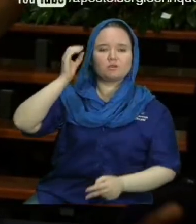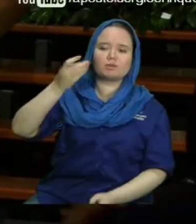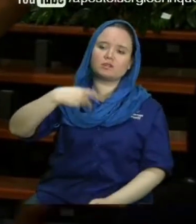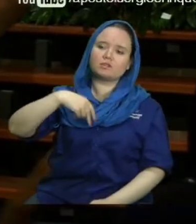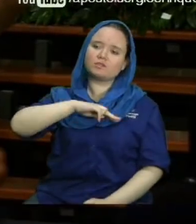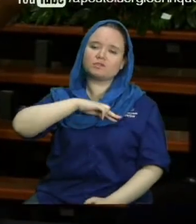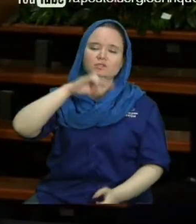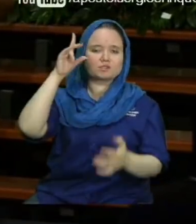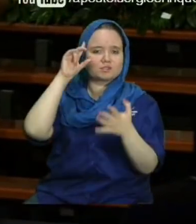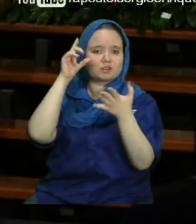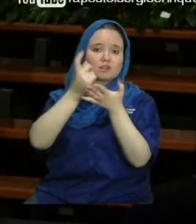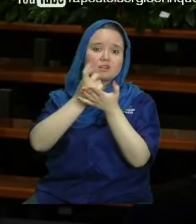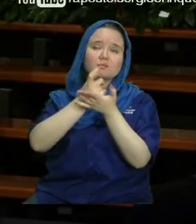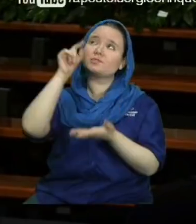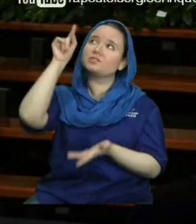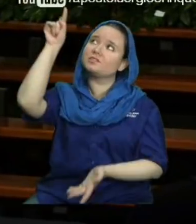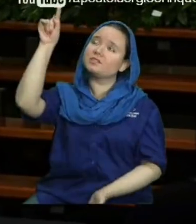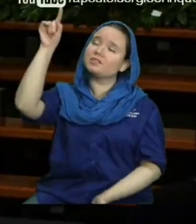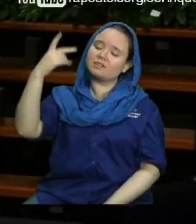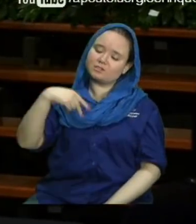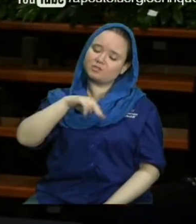generación, somos tus hijos.